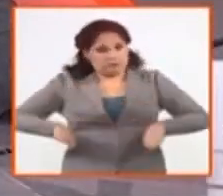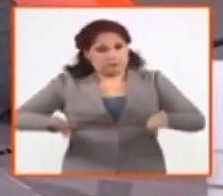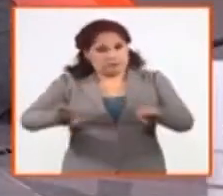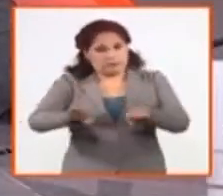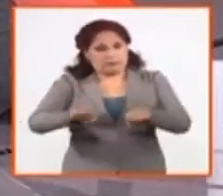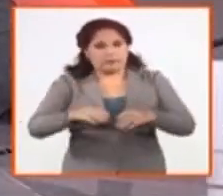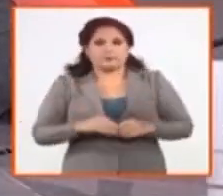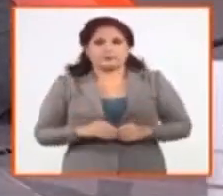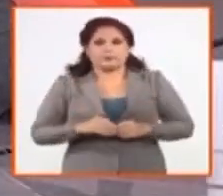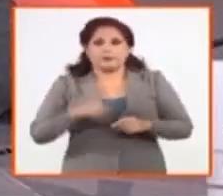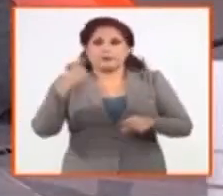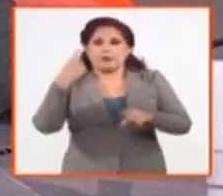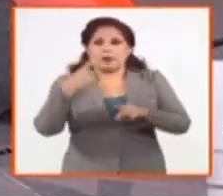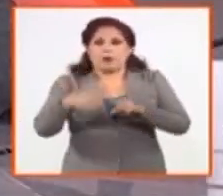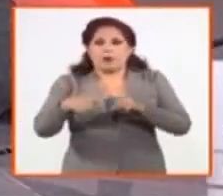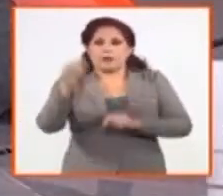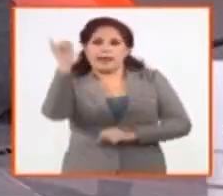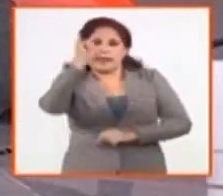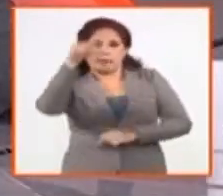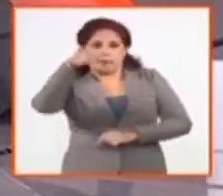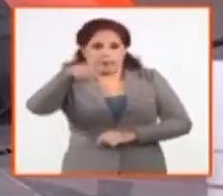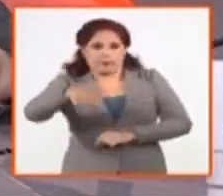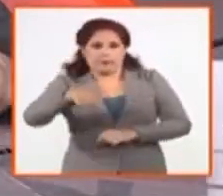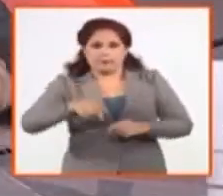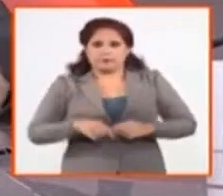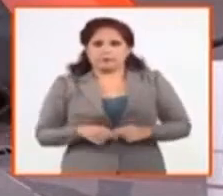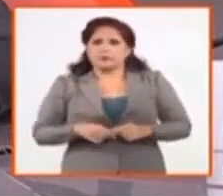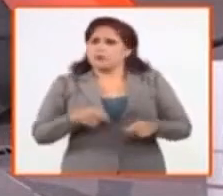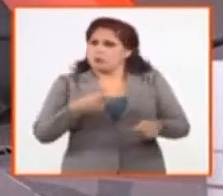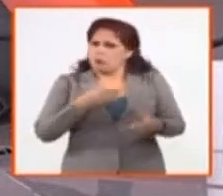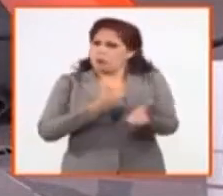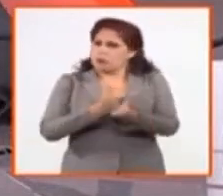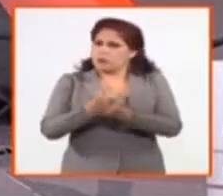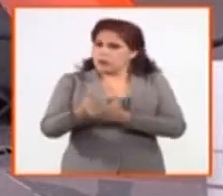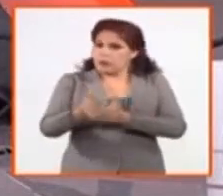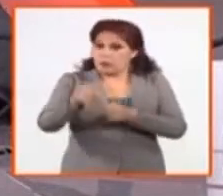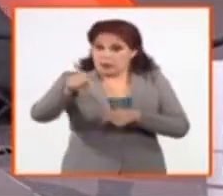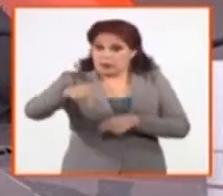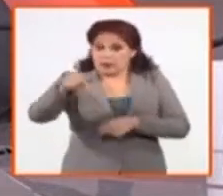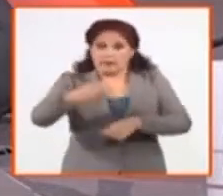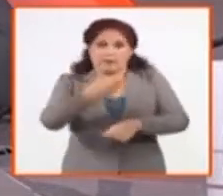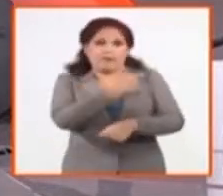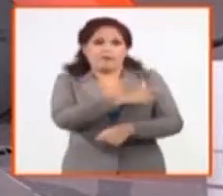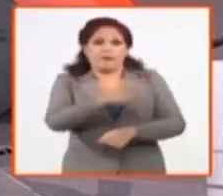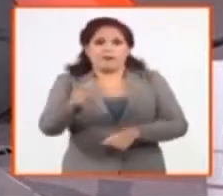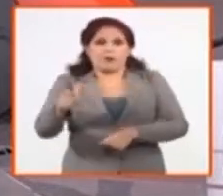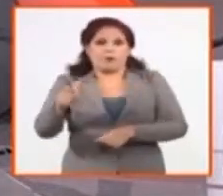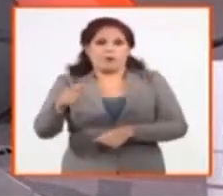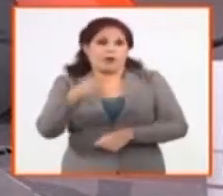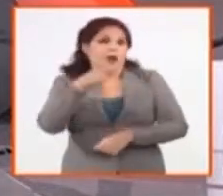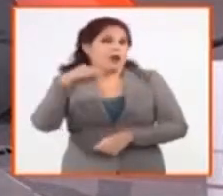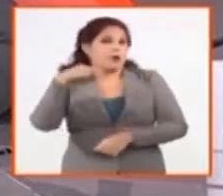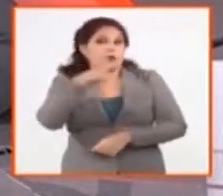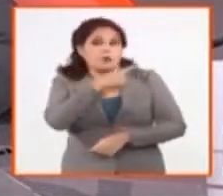vamos con nuestras imágenes del día. Sigue abriéndose paso la vacuna rusa Sputnik V